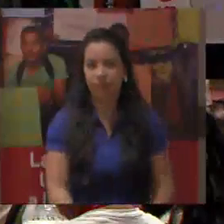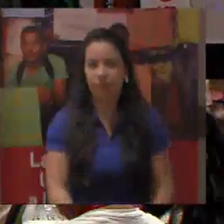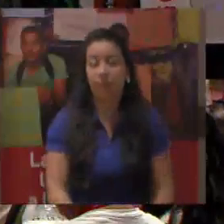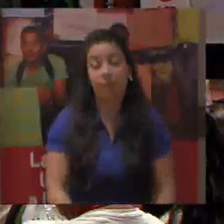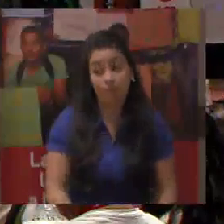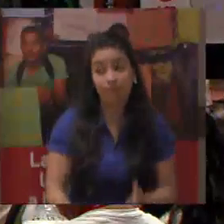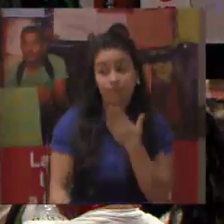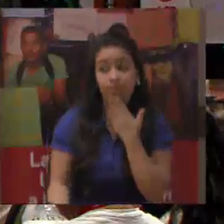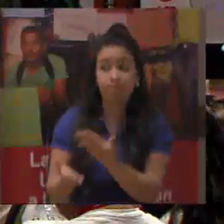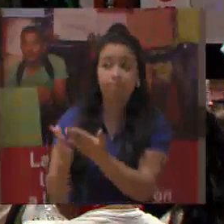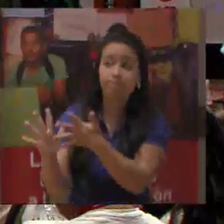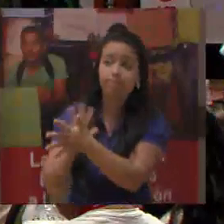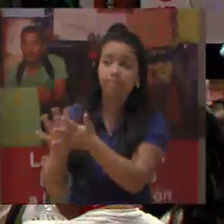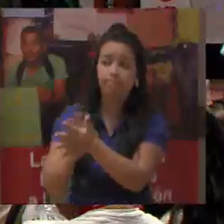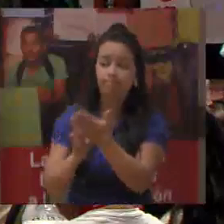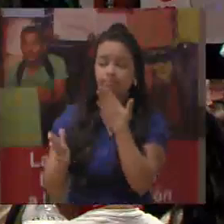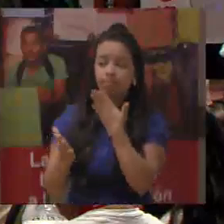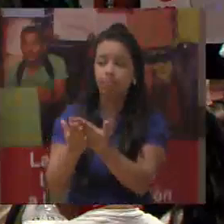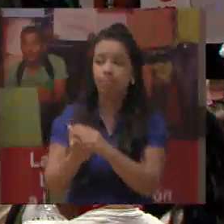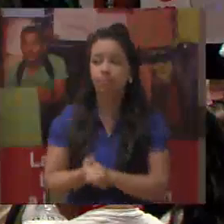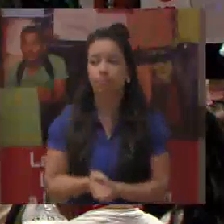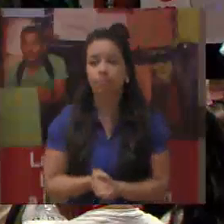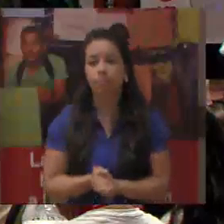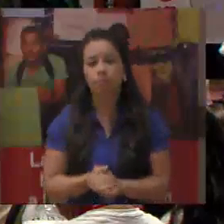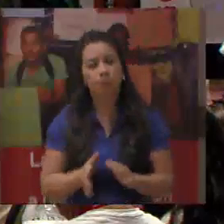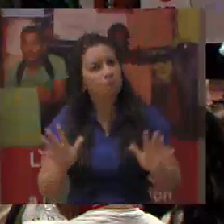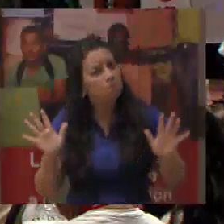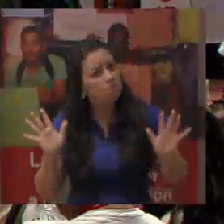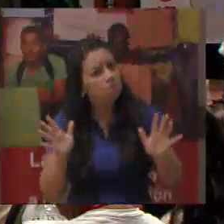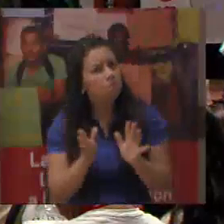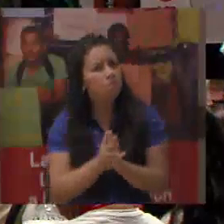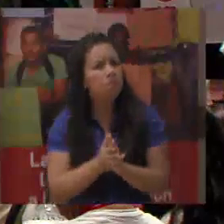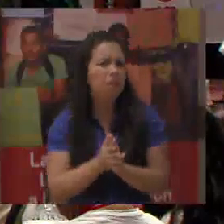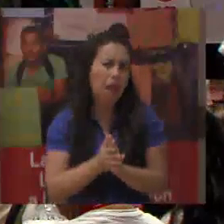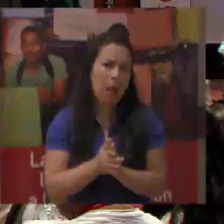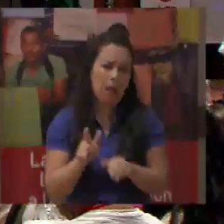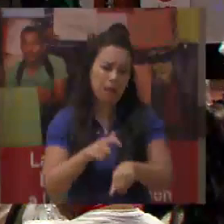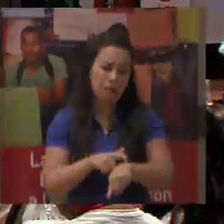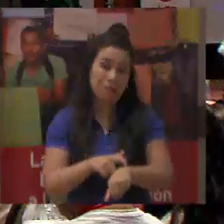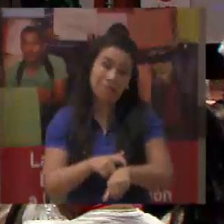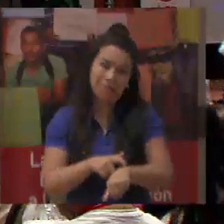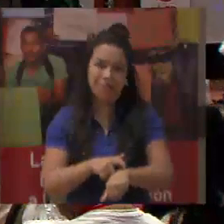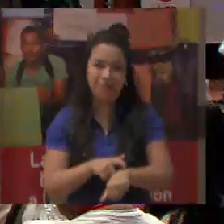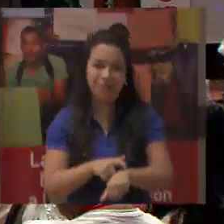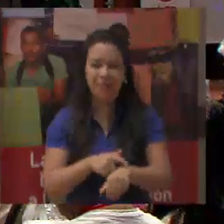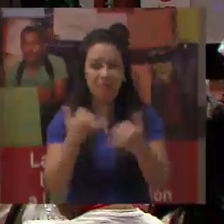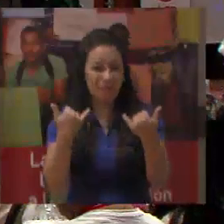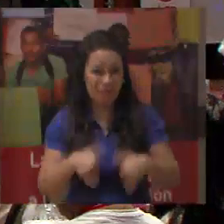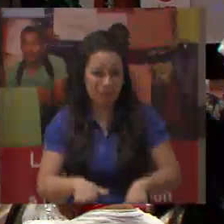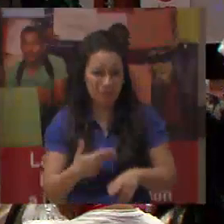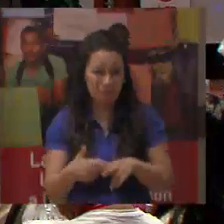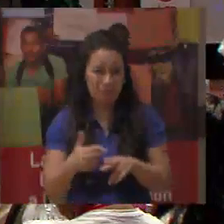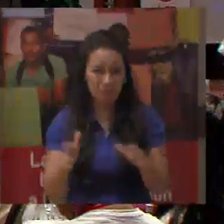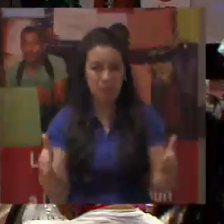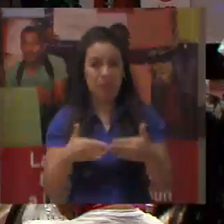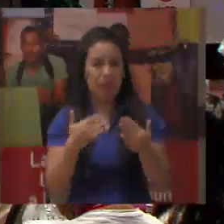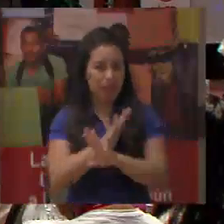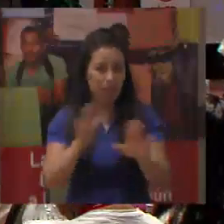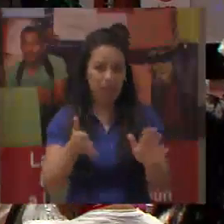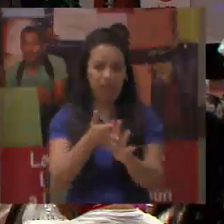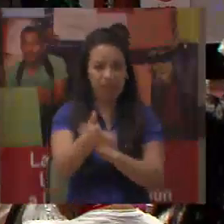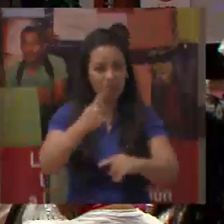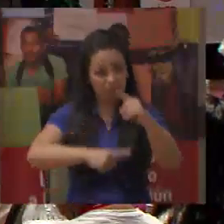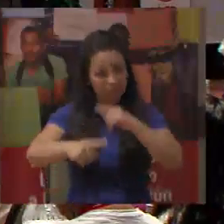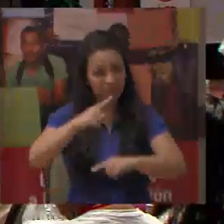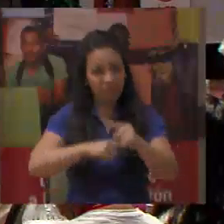Mil, mil gracias, Andrés. Bueno, para ir cerrando, yo quisiera una pregunta que